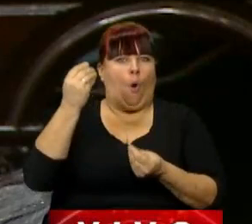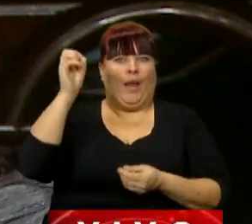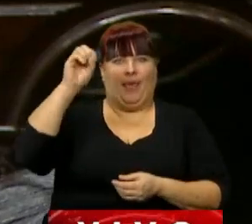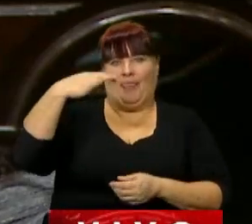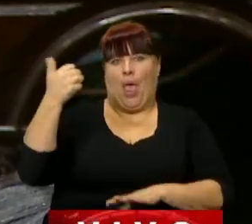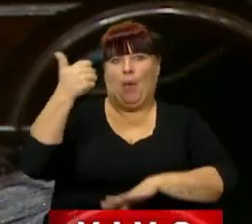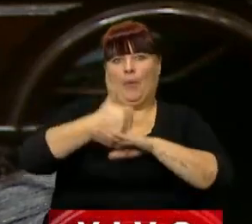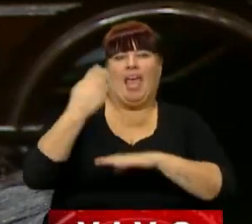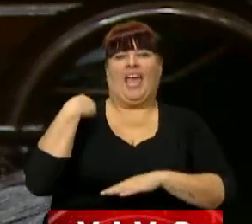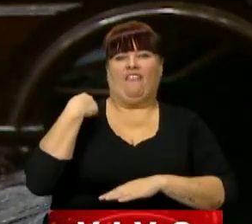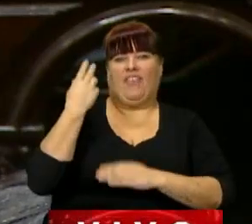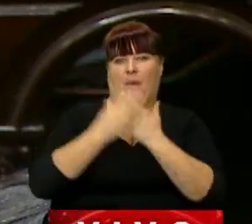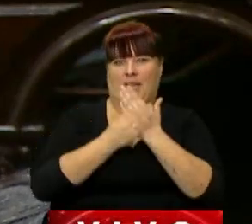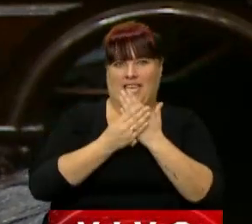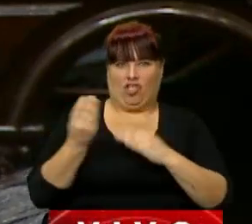del jefe de gabinete aquí.